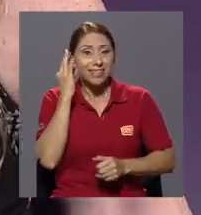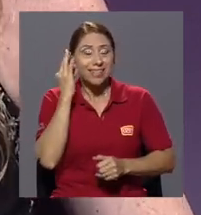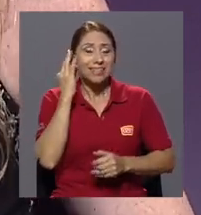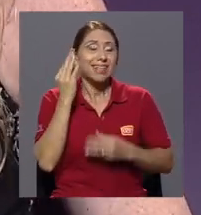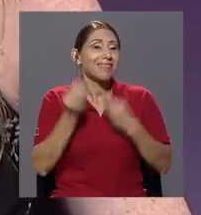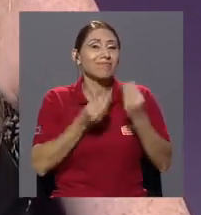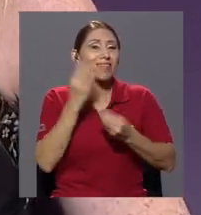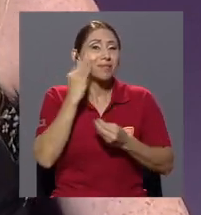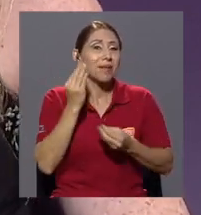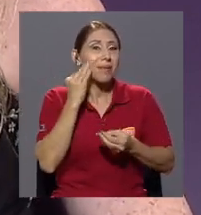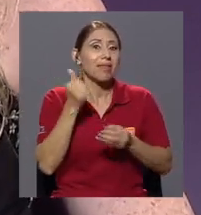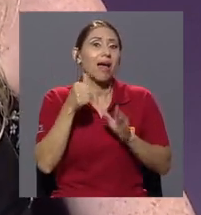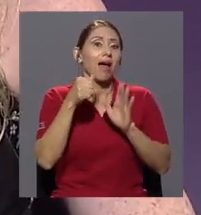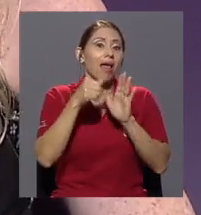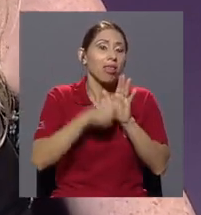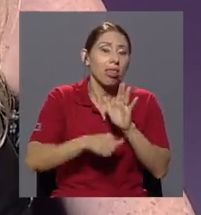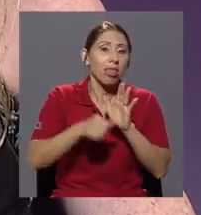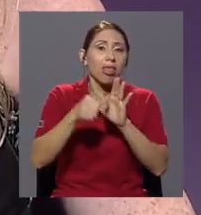parto medicalizado